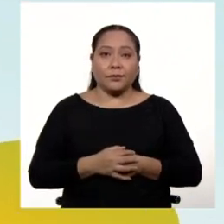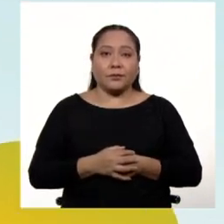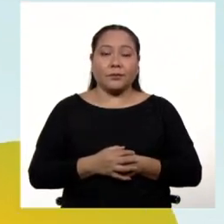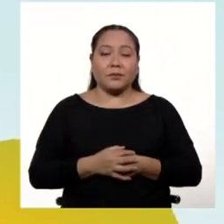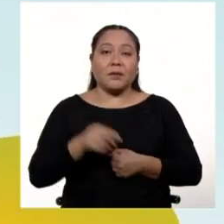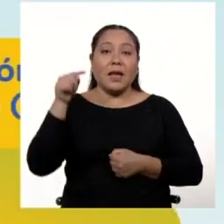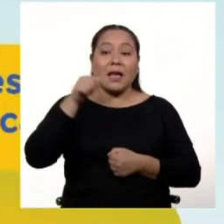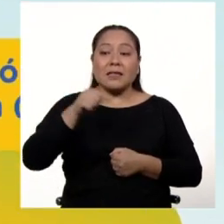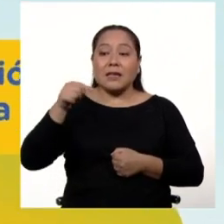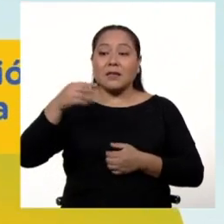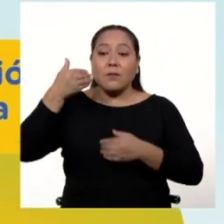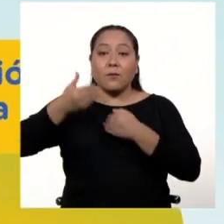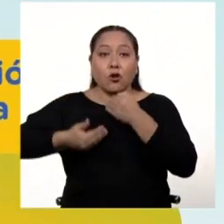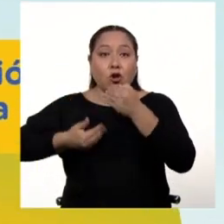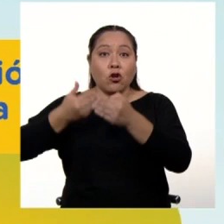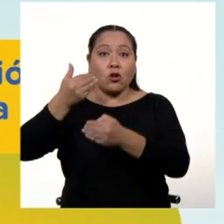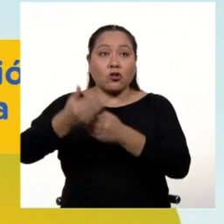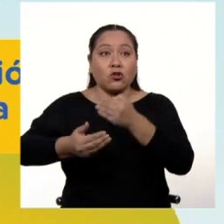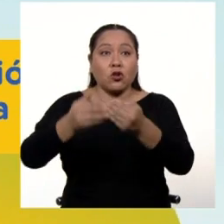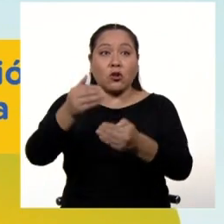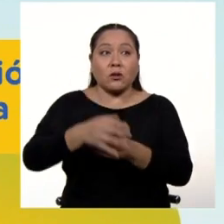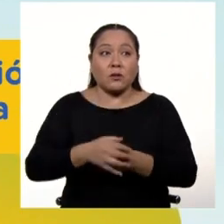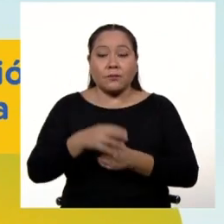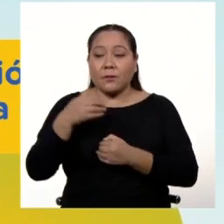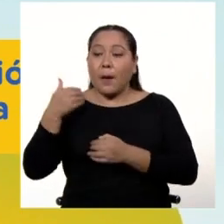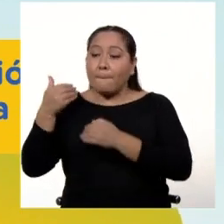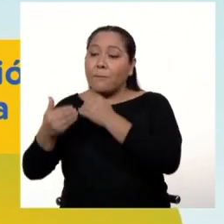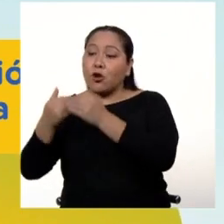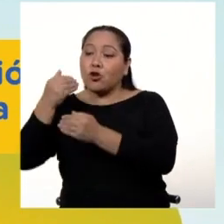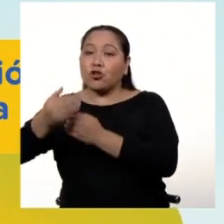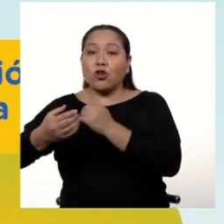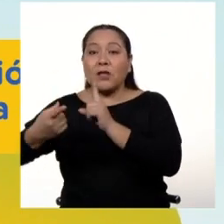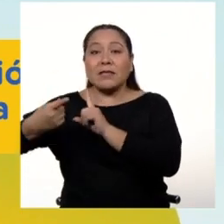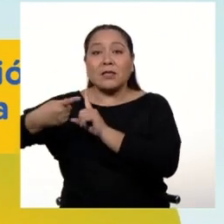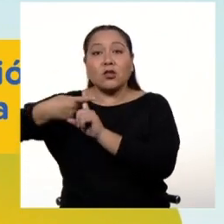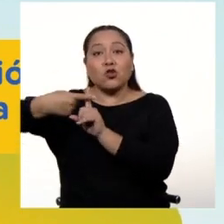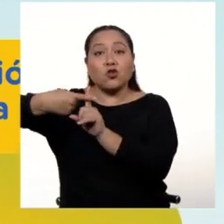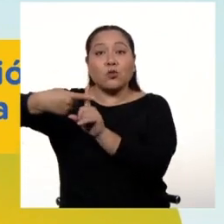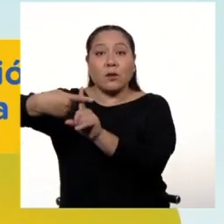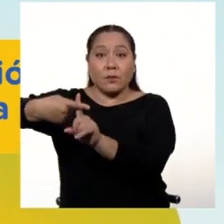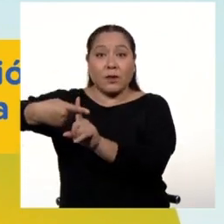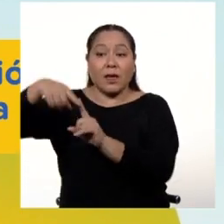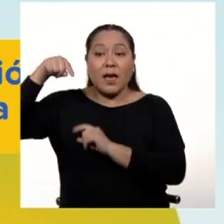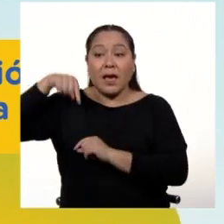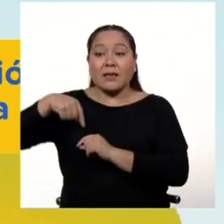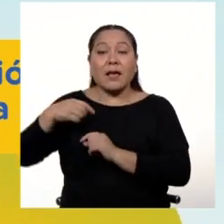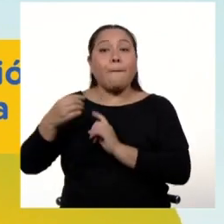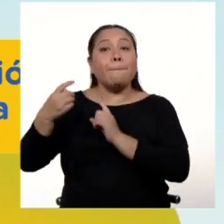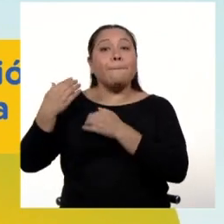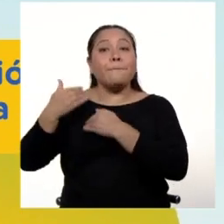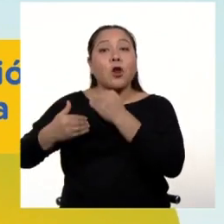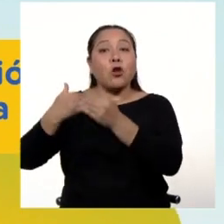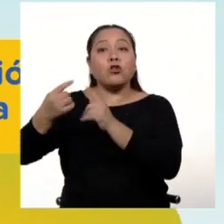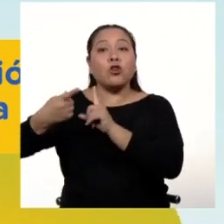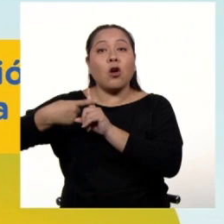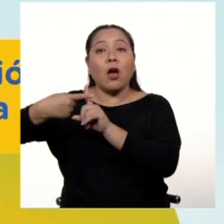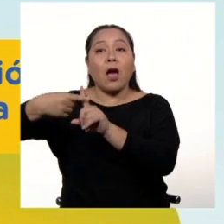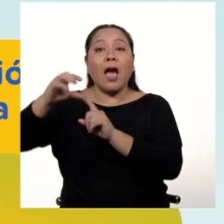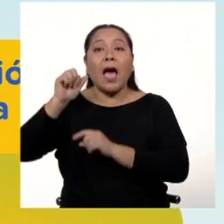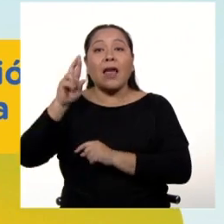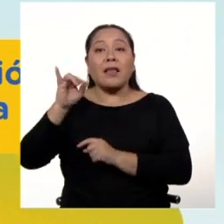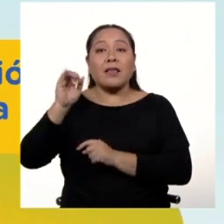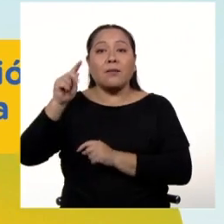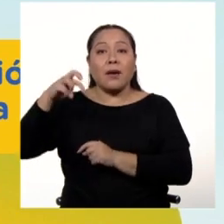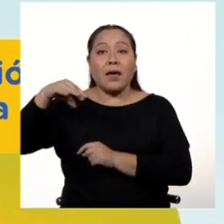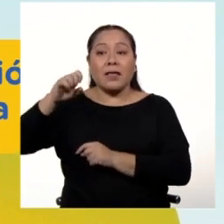Las progresiones pueden ser progresiones aritméticas. Una progresión aritmética es una sucesión en